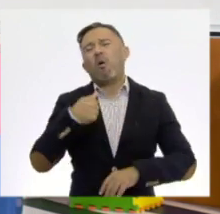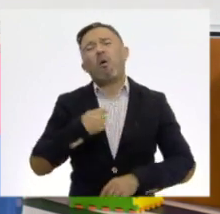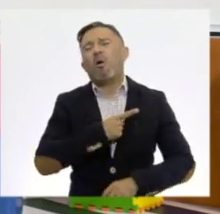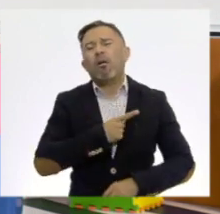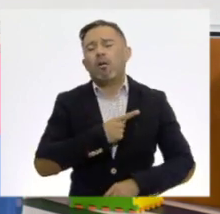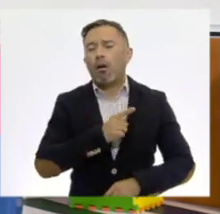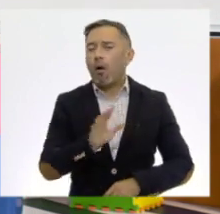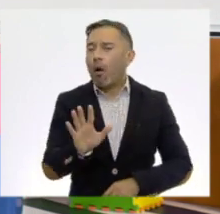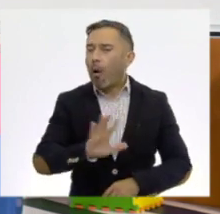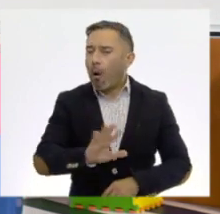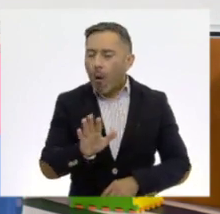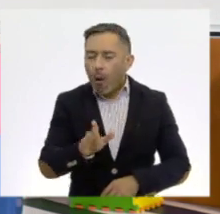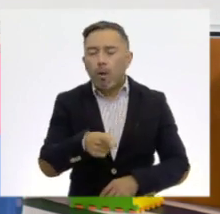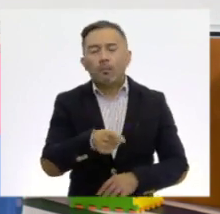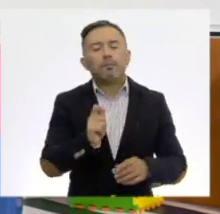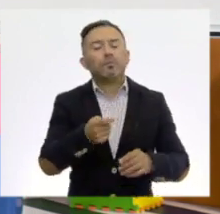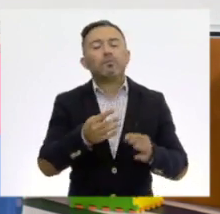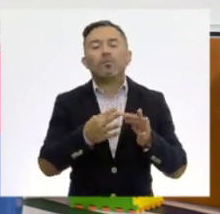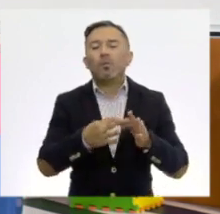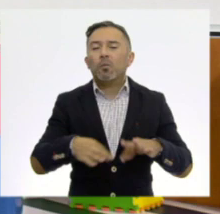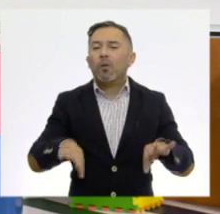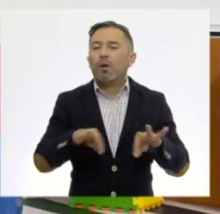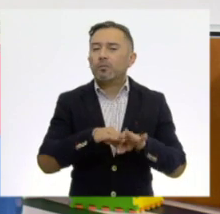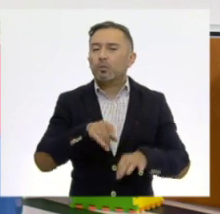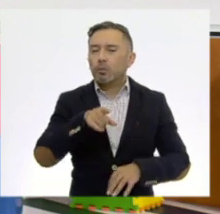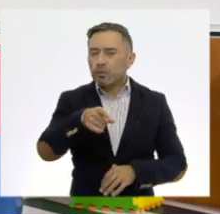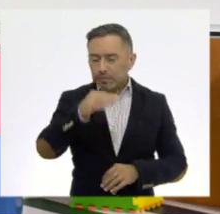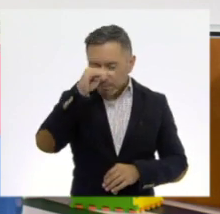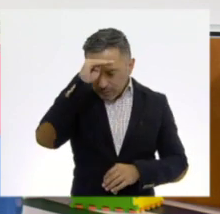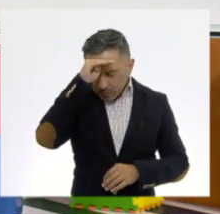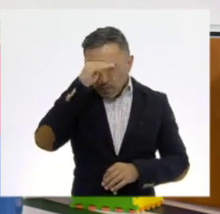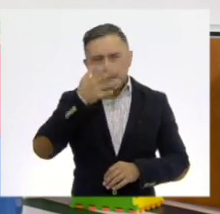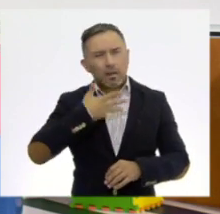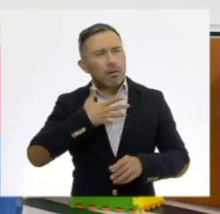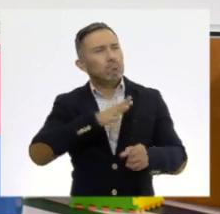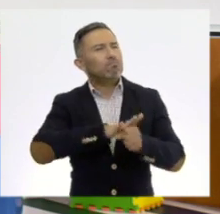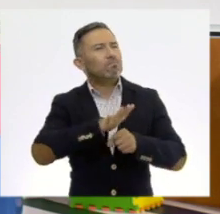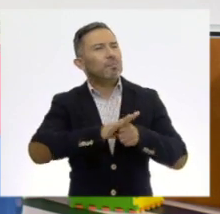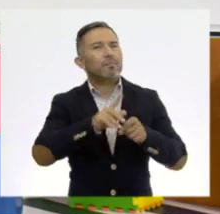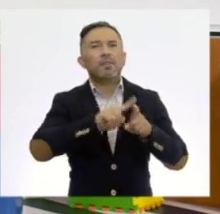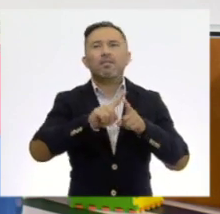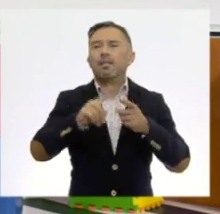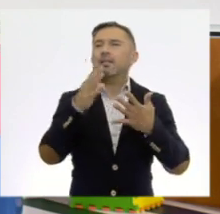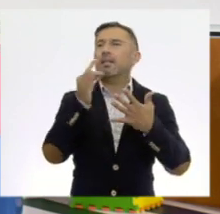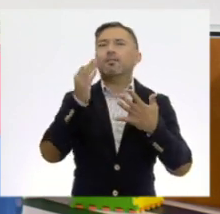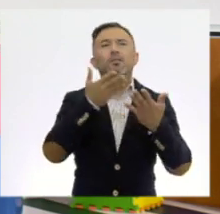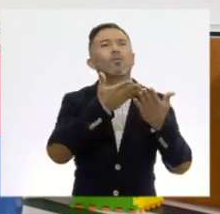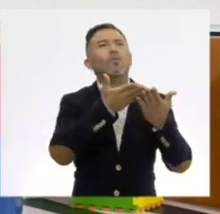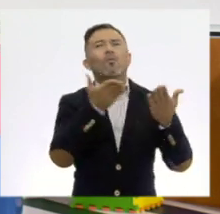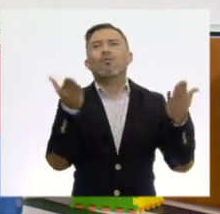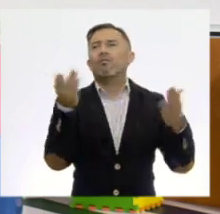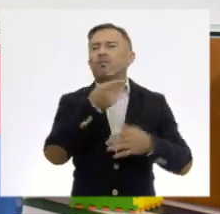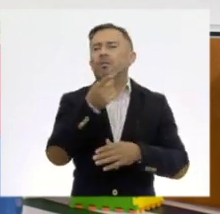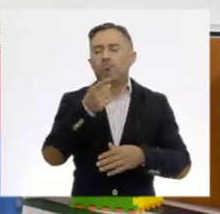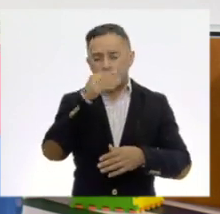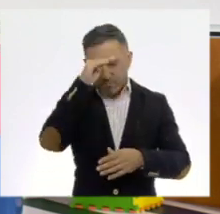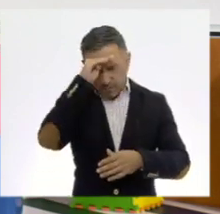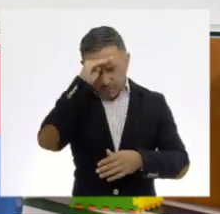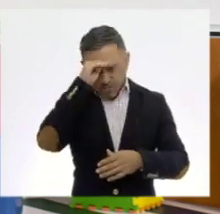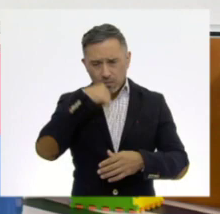puedes acercar. El chiste es que tú puedas considerar todas esas alternativas para hablar al respecto y que dejes de